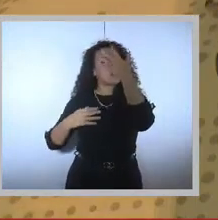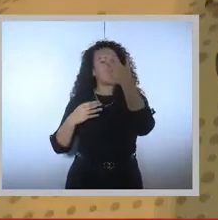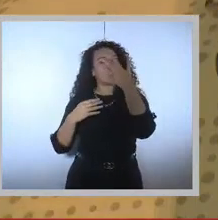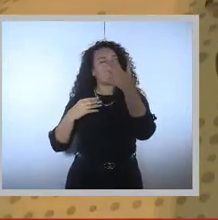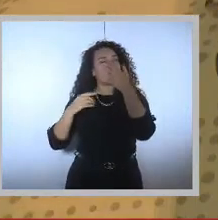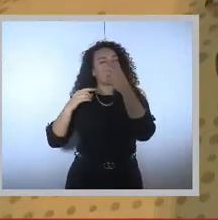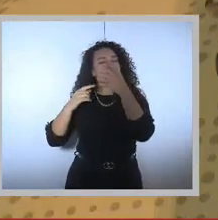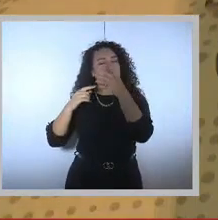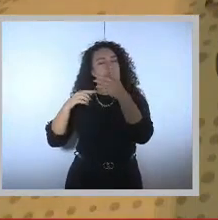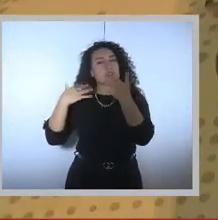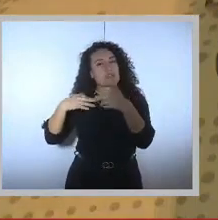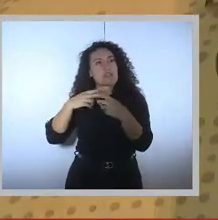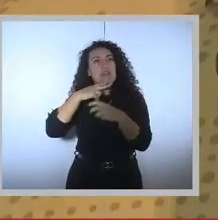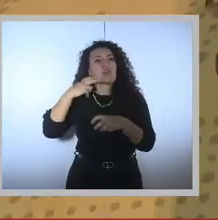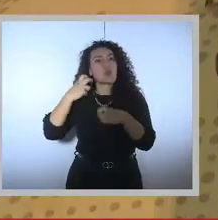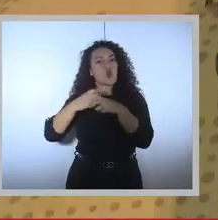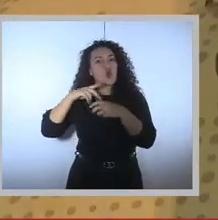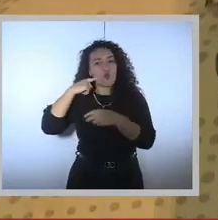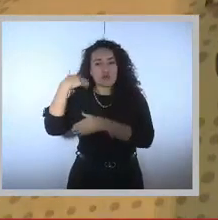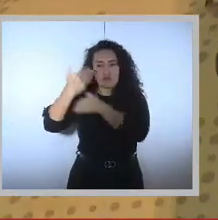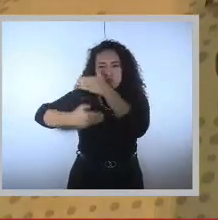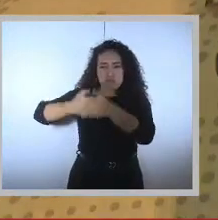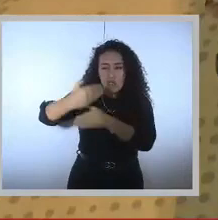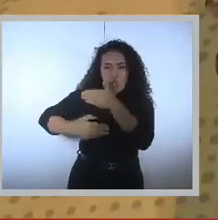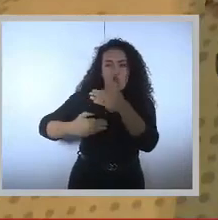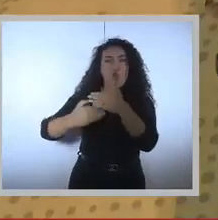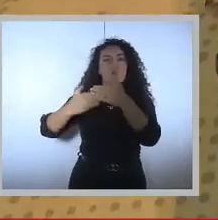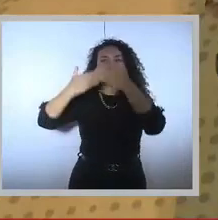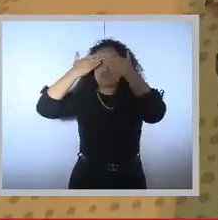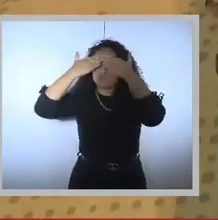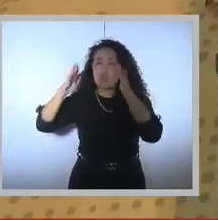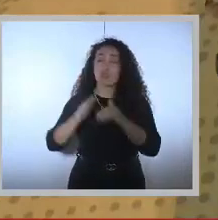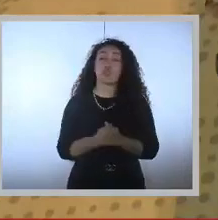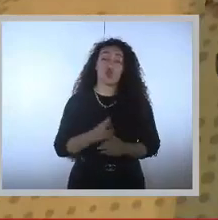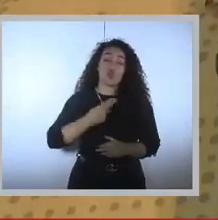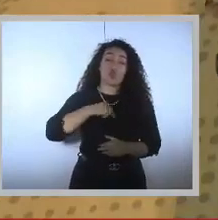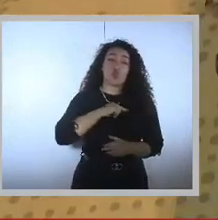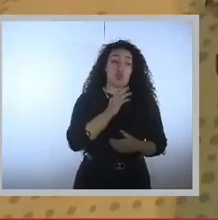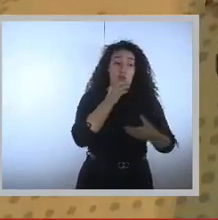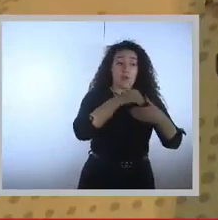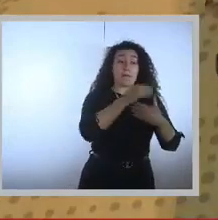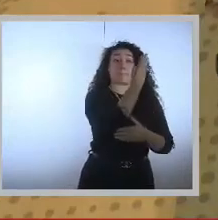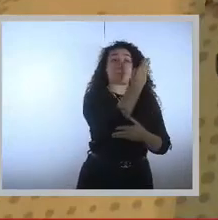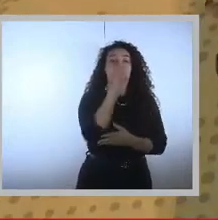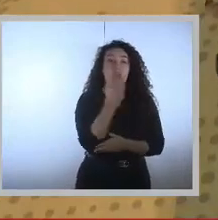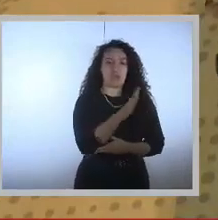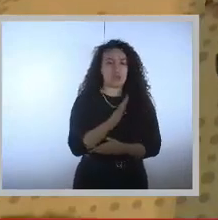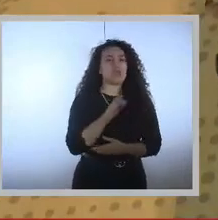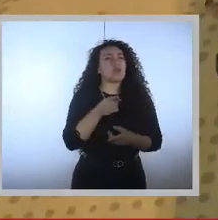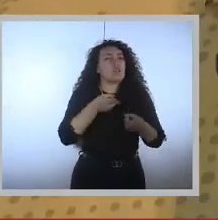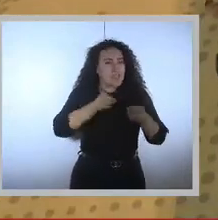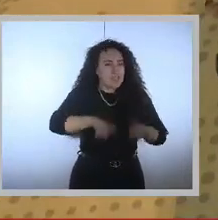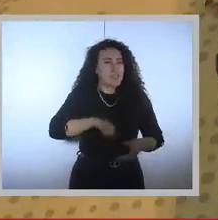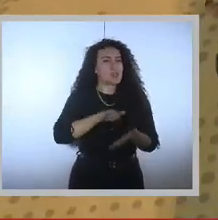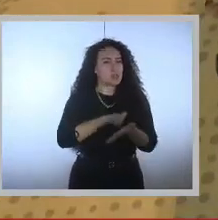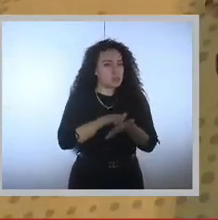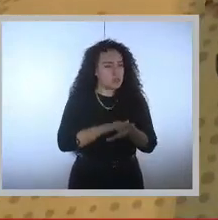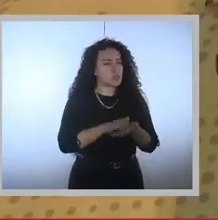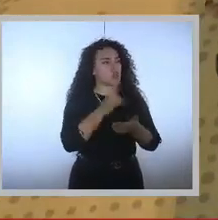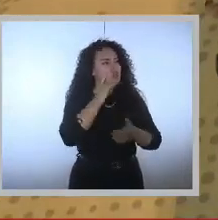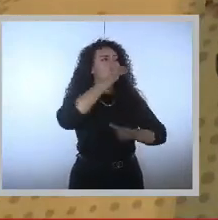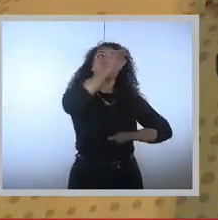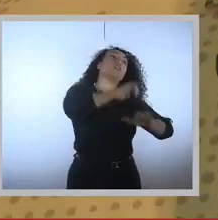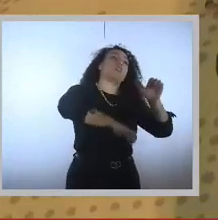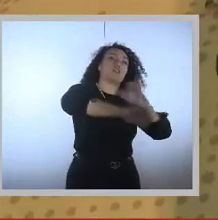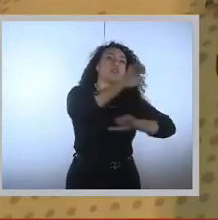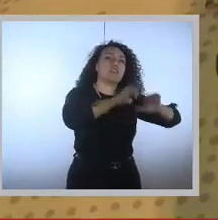procesos democráticos, porque estamos también desde Brasil en un proceso de reconstrucción y defensa de la